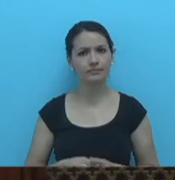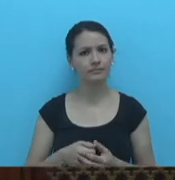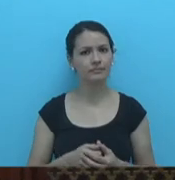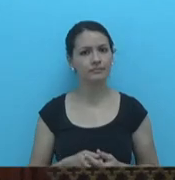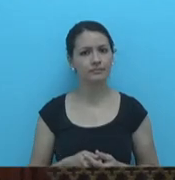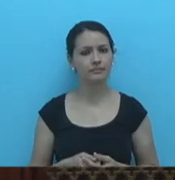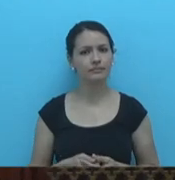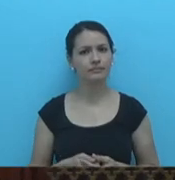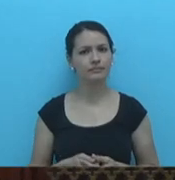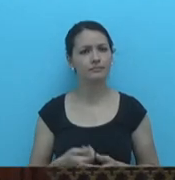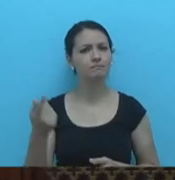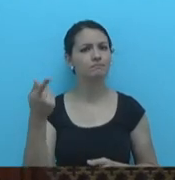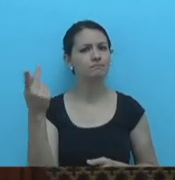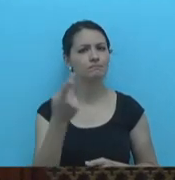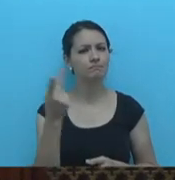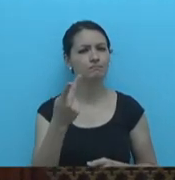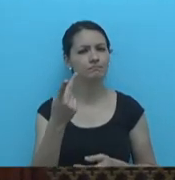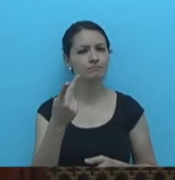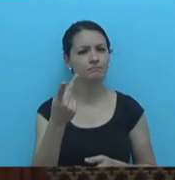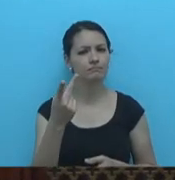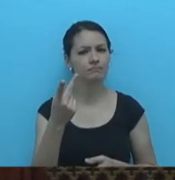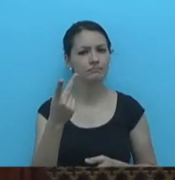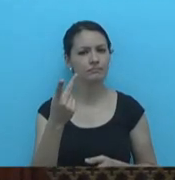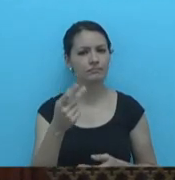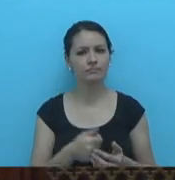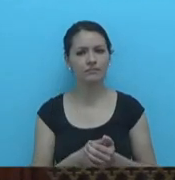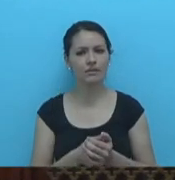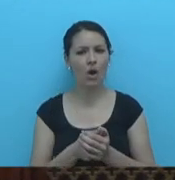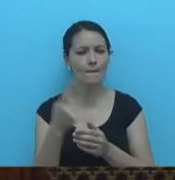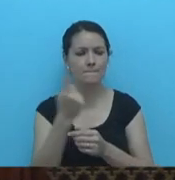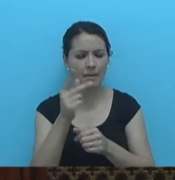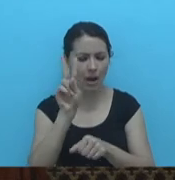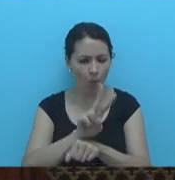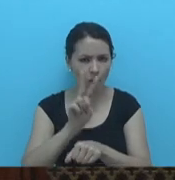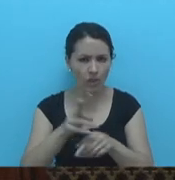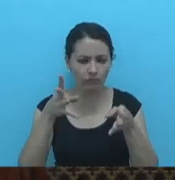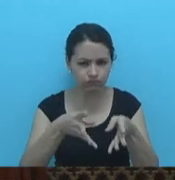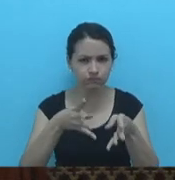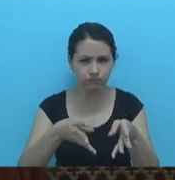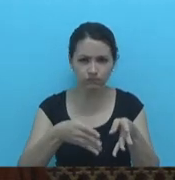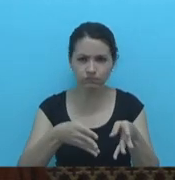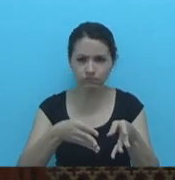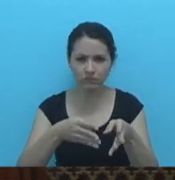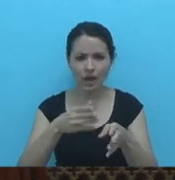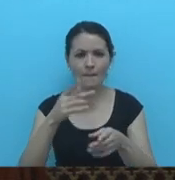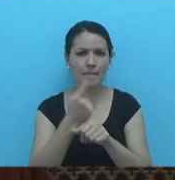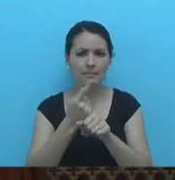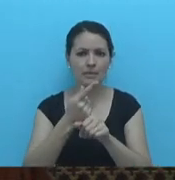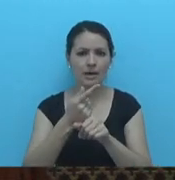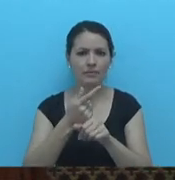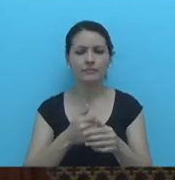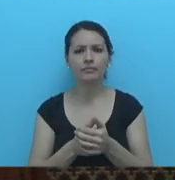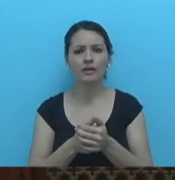Néstor Bénica realizan la prueba piloto del primer protector automático de motores llamado